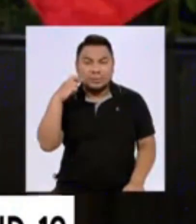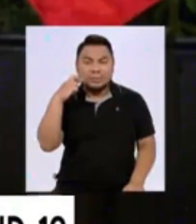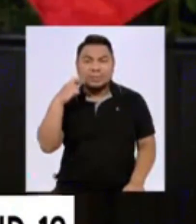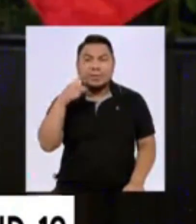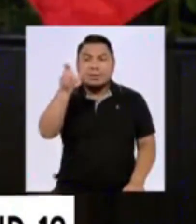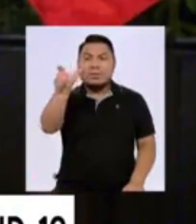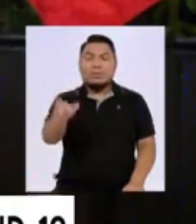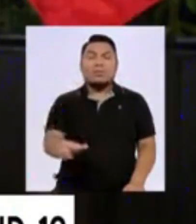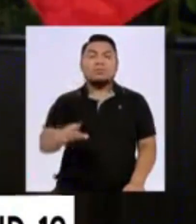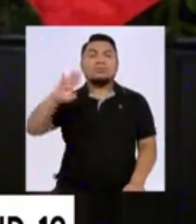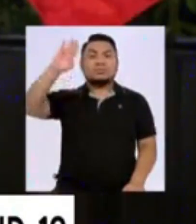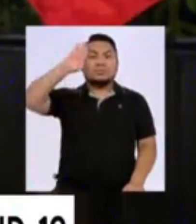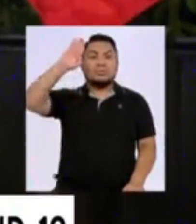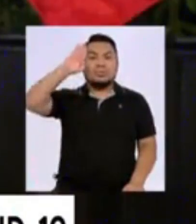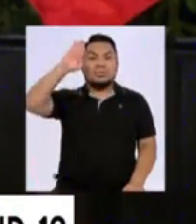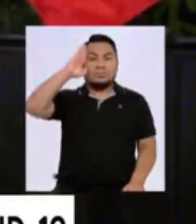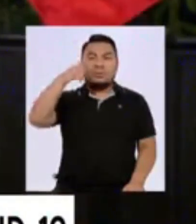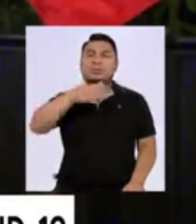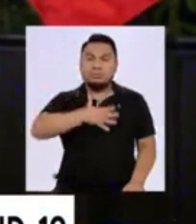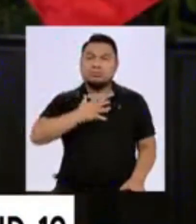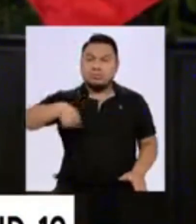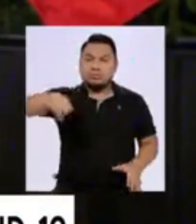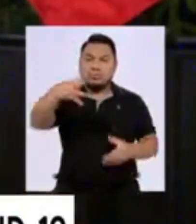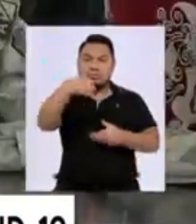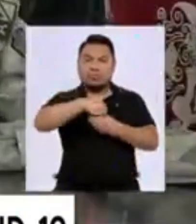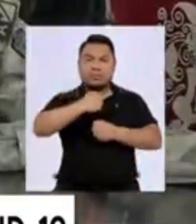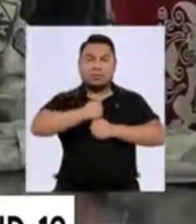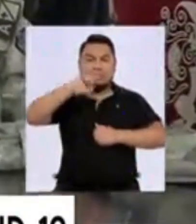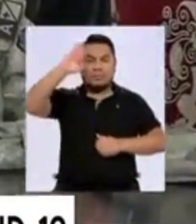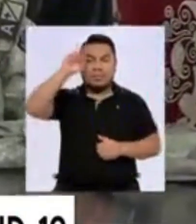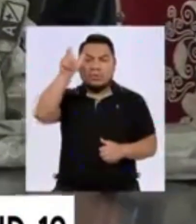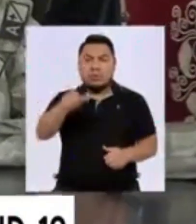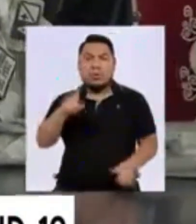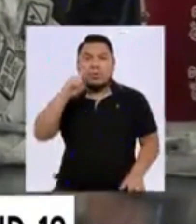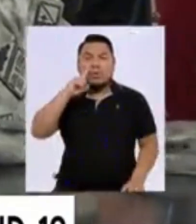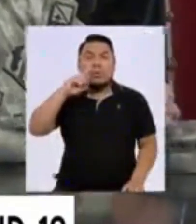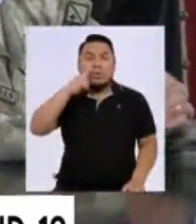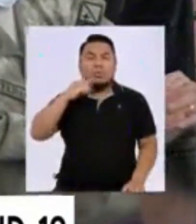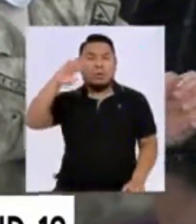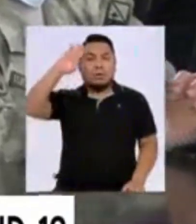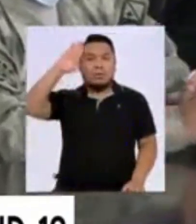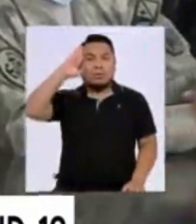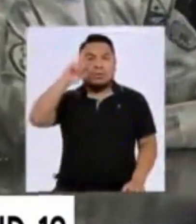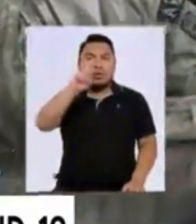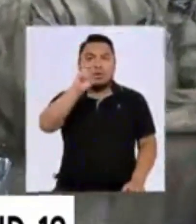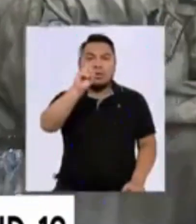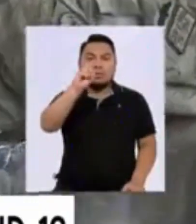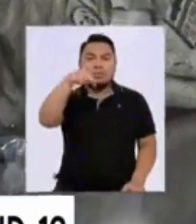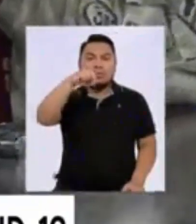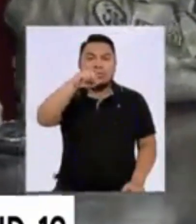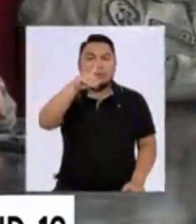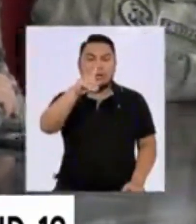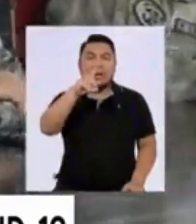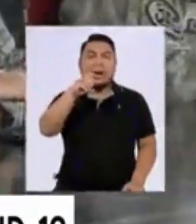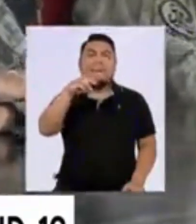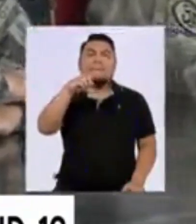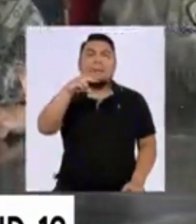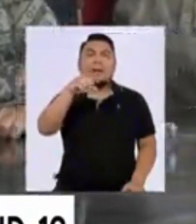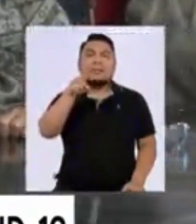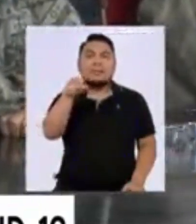un soldado de nuestro ejército peruano, el soldado Ronald Mamani, fue